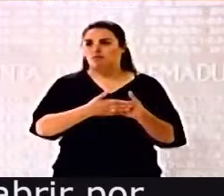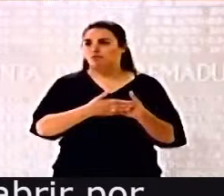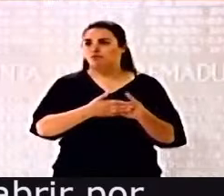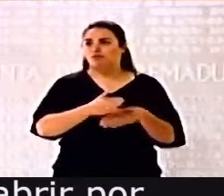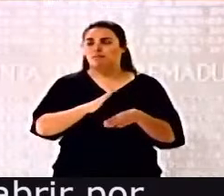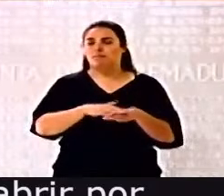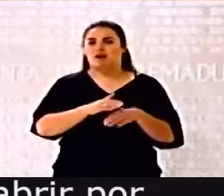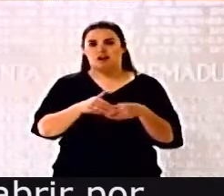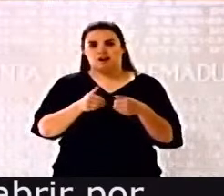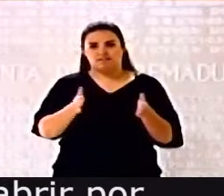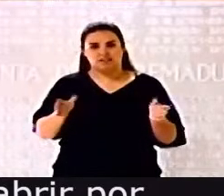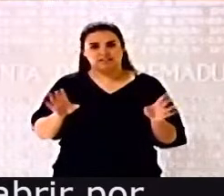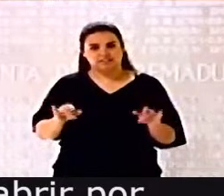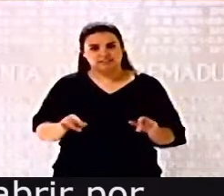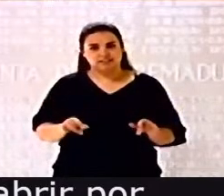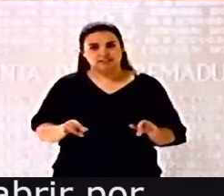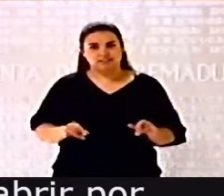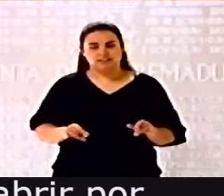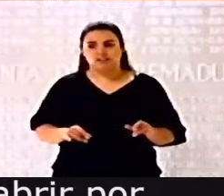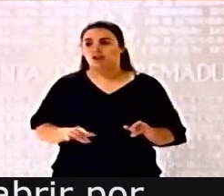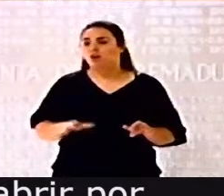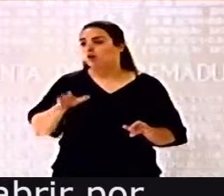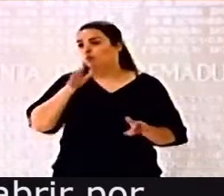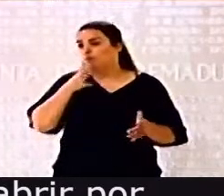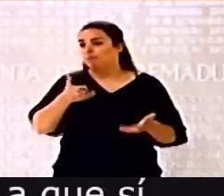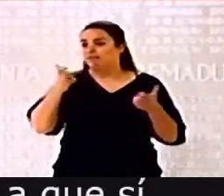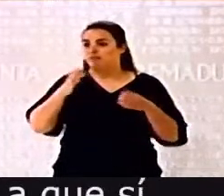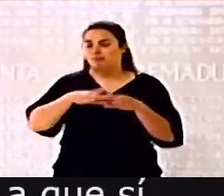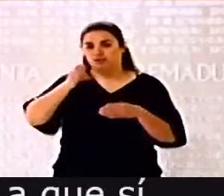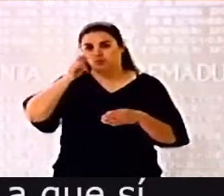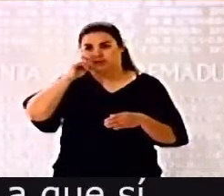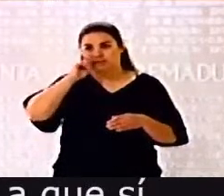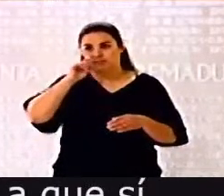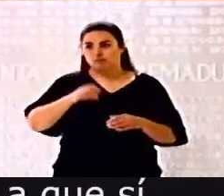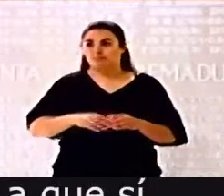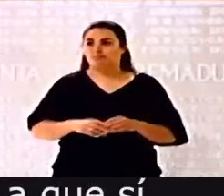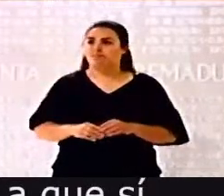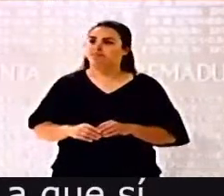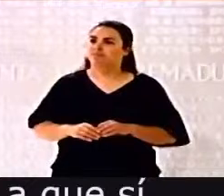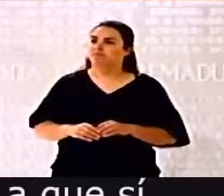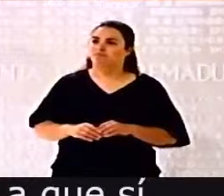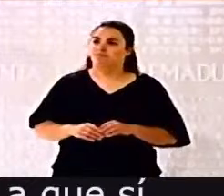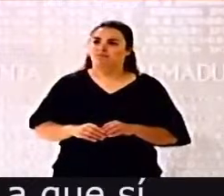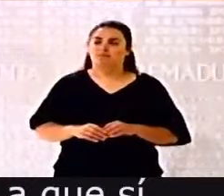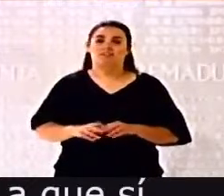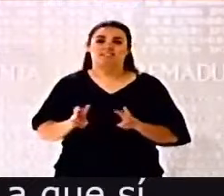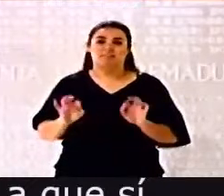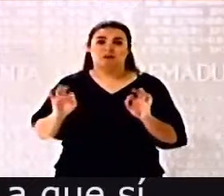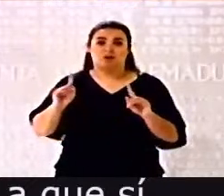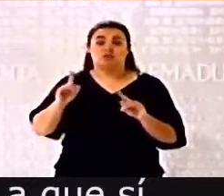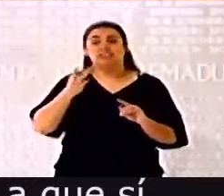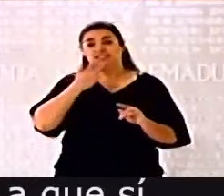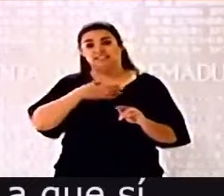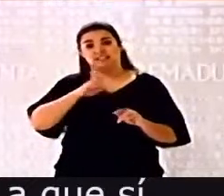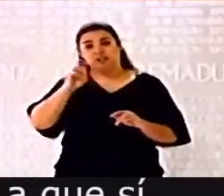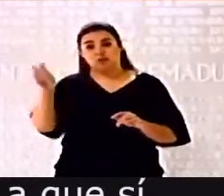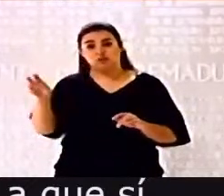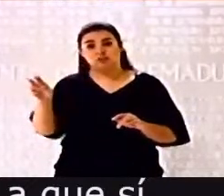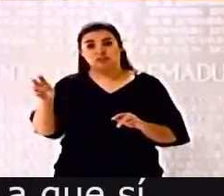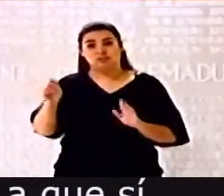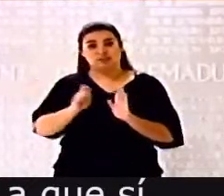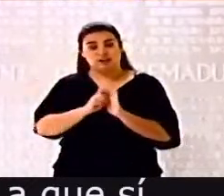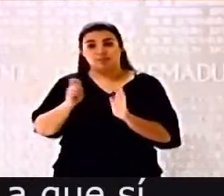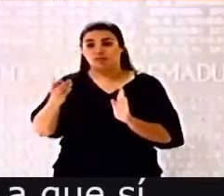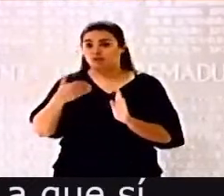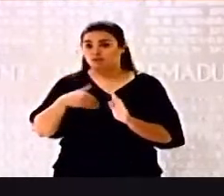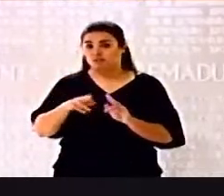que sí abrieran, porque era beneficioso para el turismo, entre otros factores. Eso es una cuestión. Si quiere le planteo ahora la segunda muy rápido